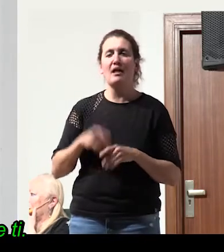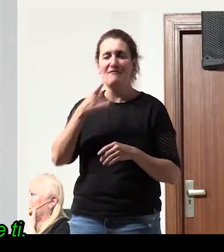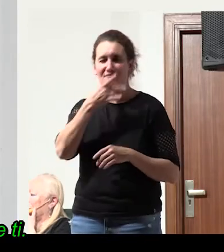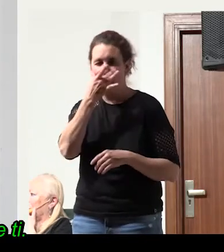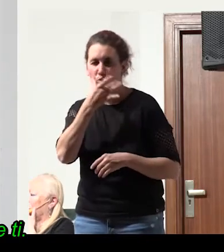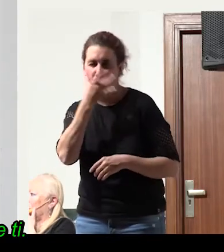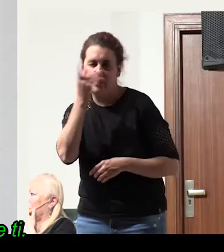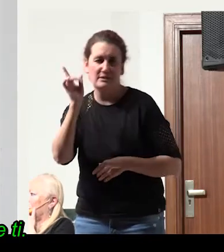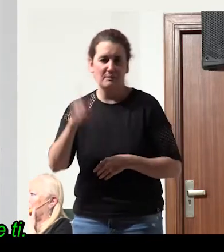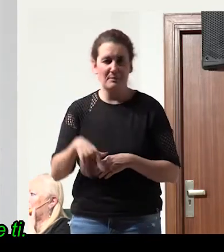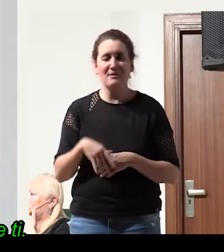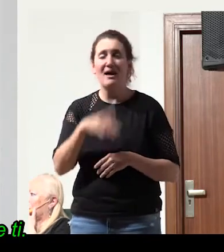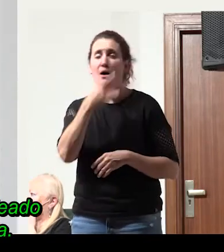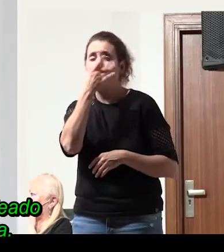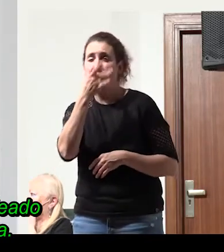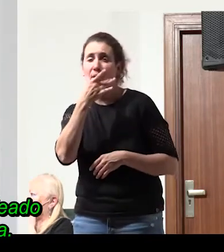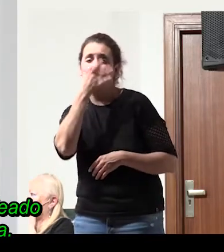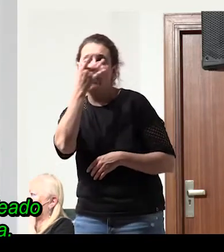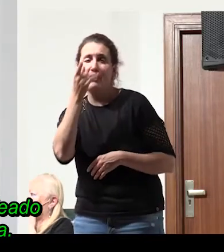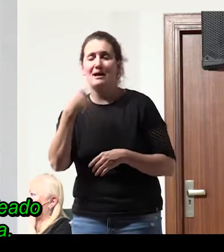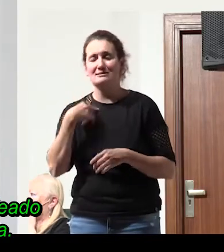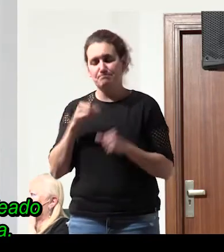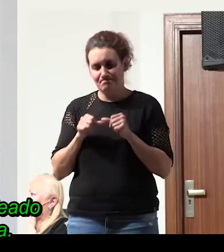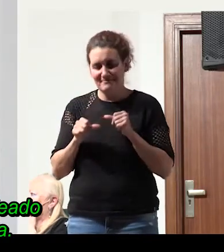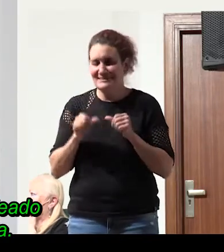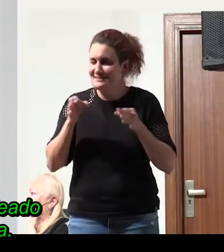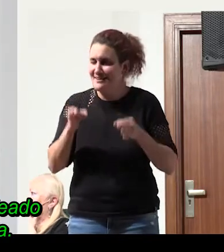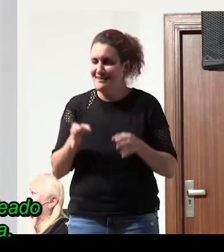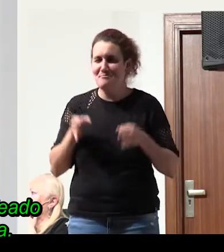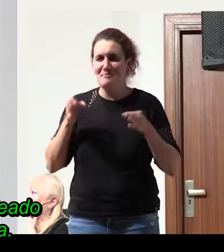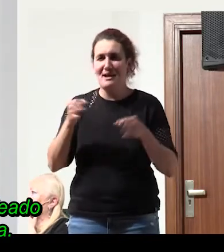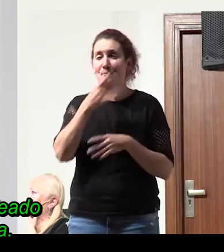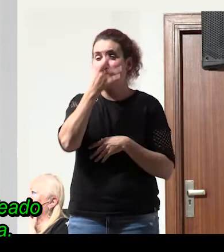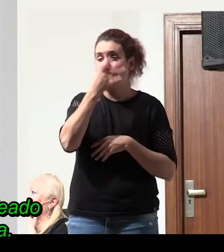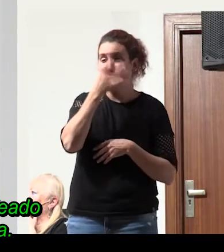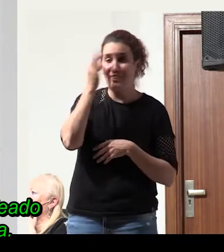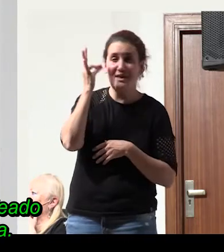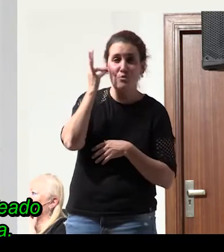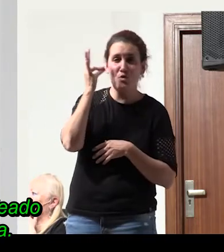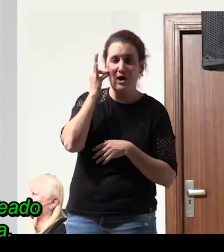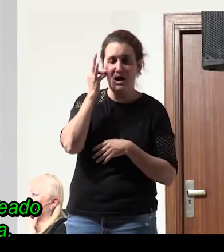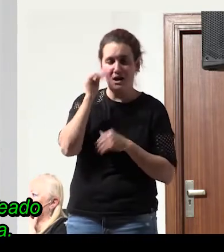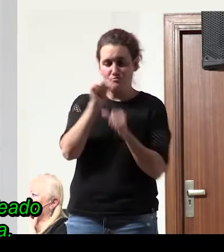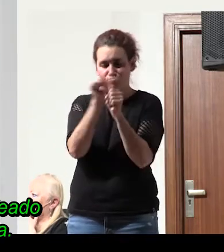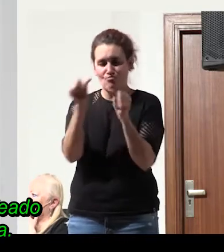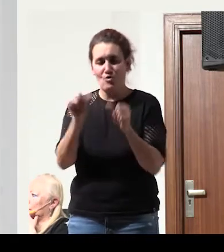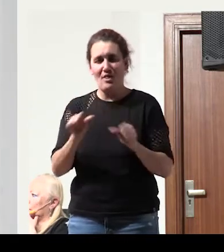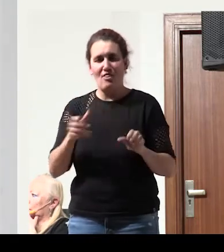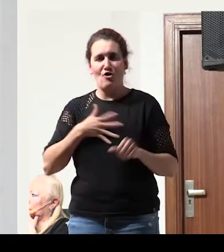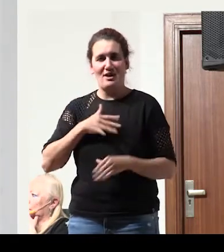La vergüenza siempre parte de ti. La vergüenza de mujer ha moldeado mi identidad desde la